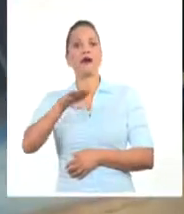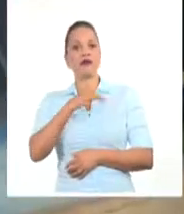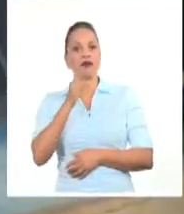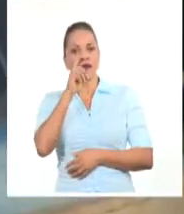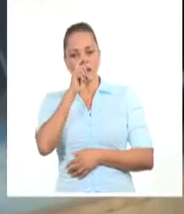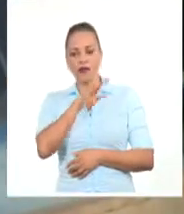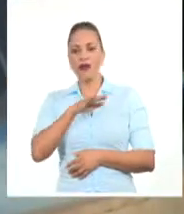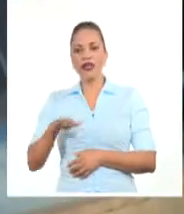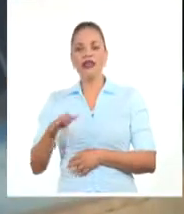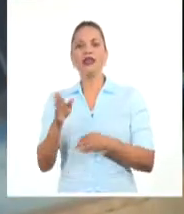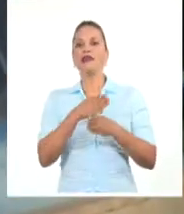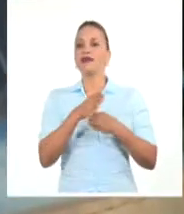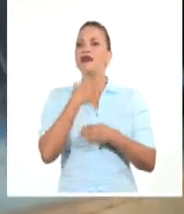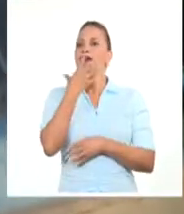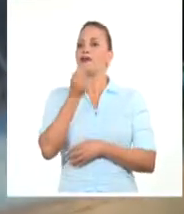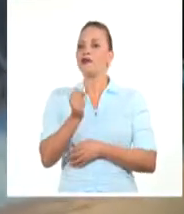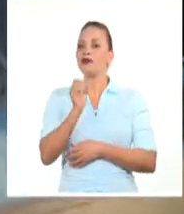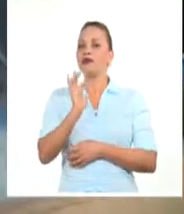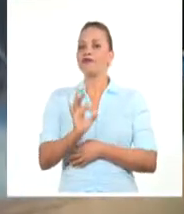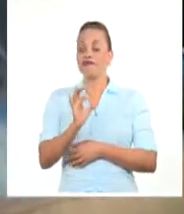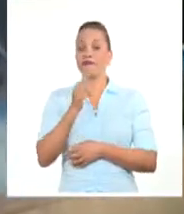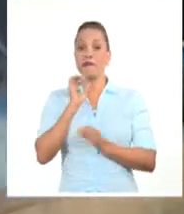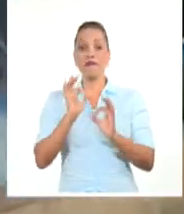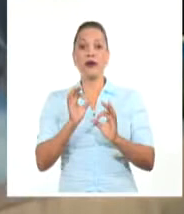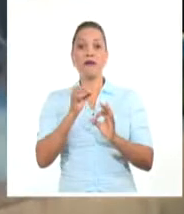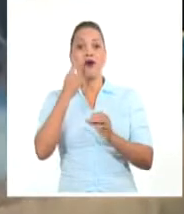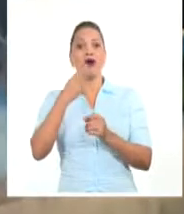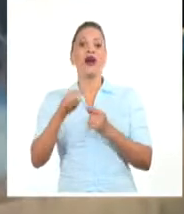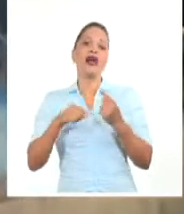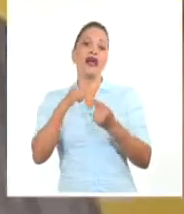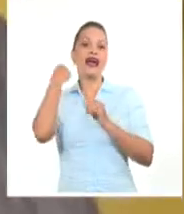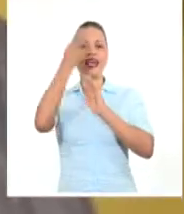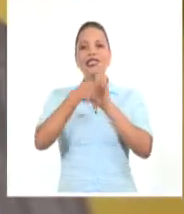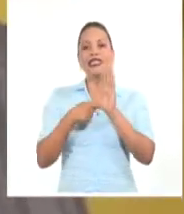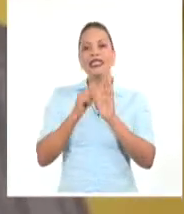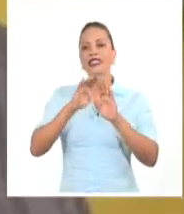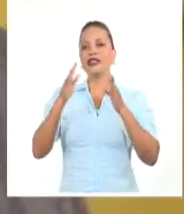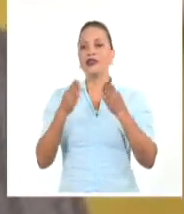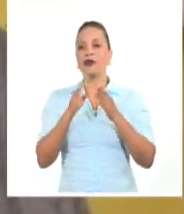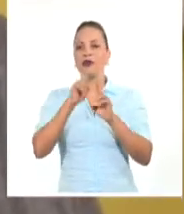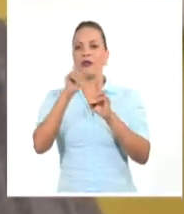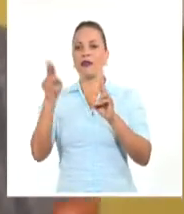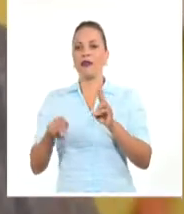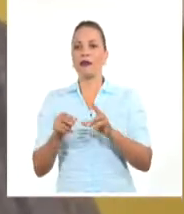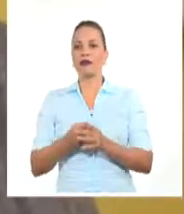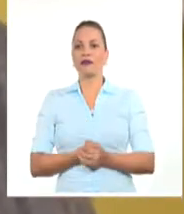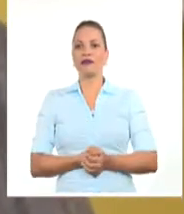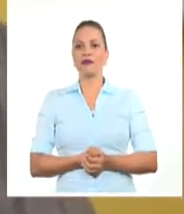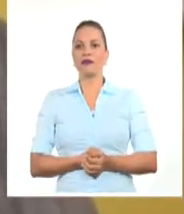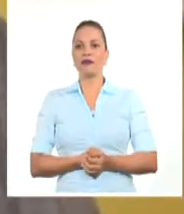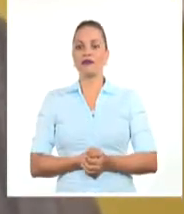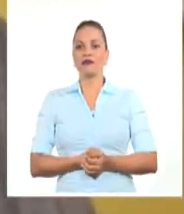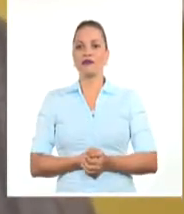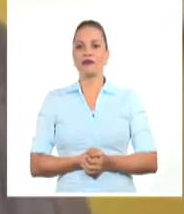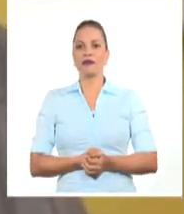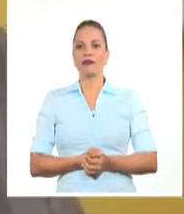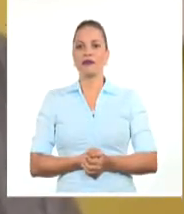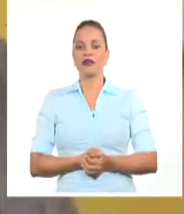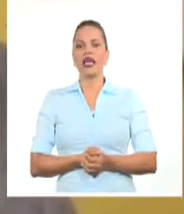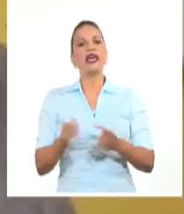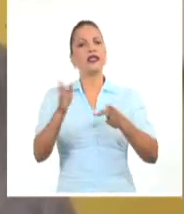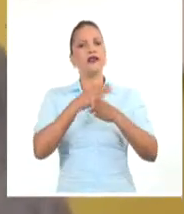referentes culturales propios de su nación caribeña, caracterizan el montaje. También está salpicado de